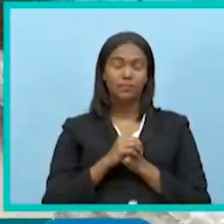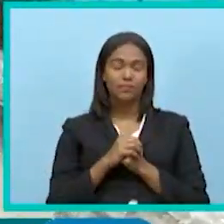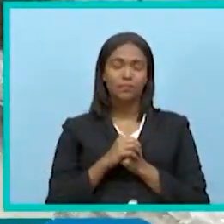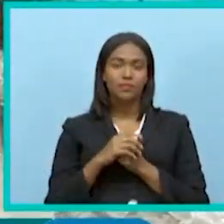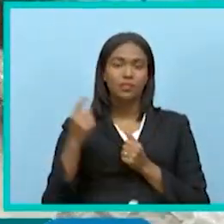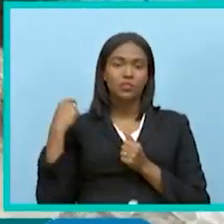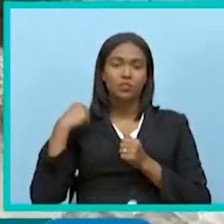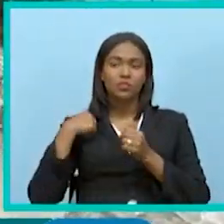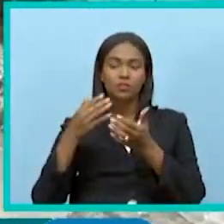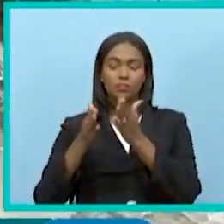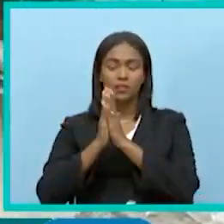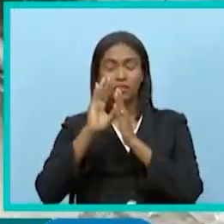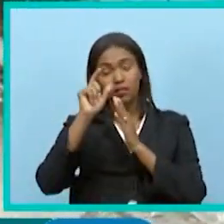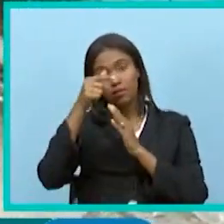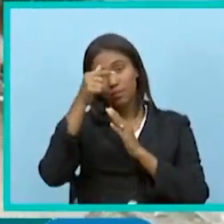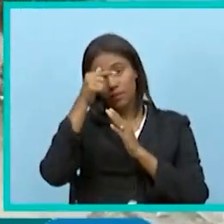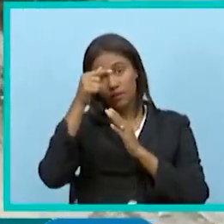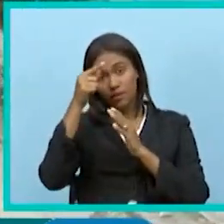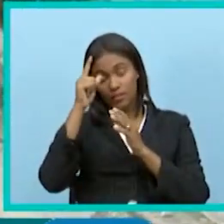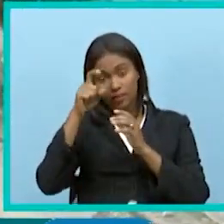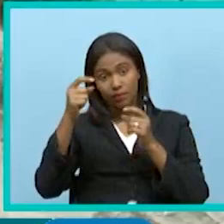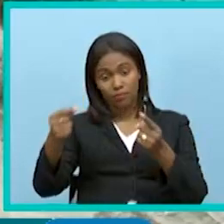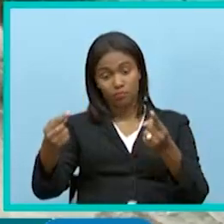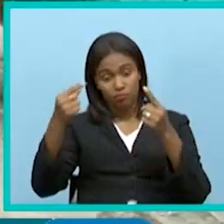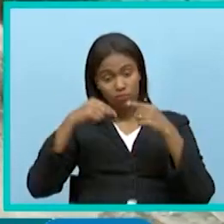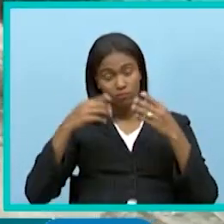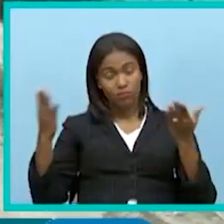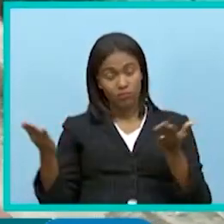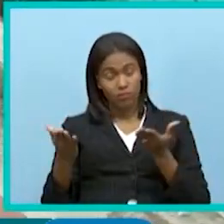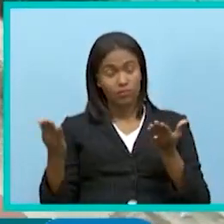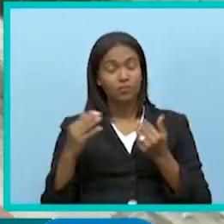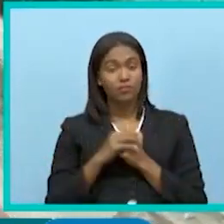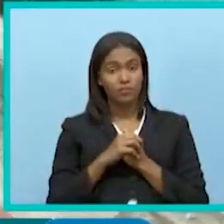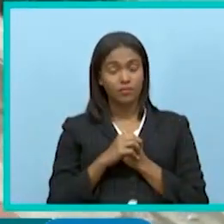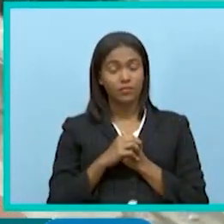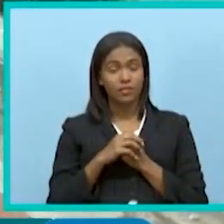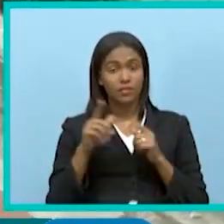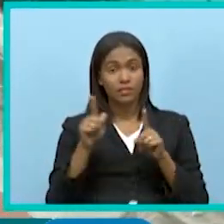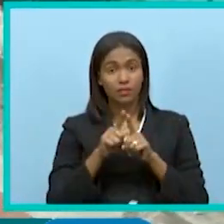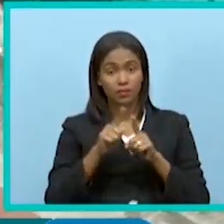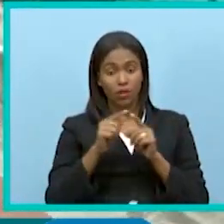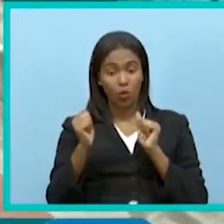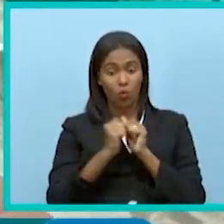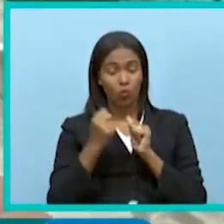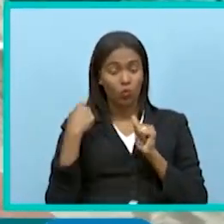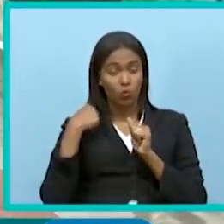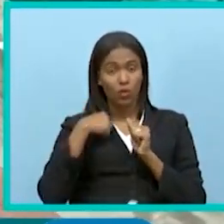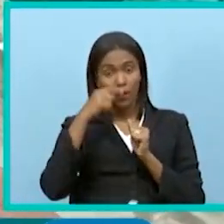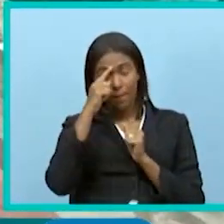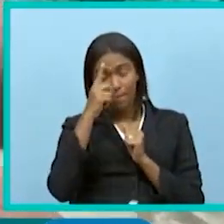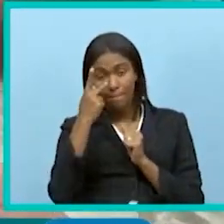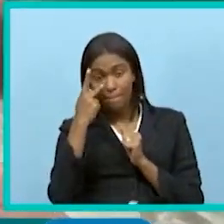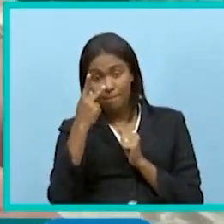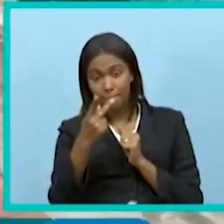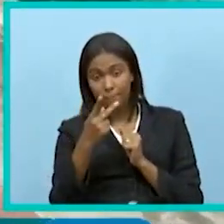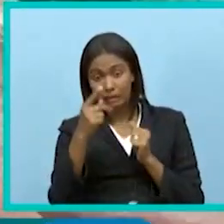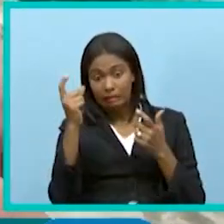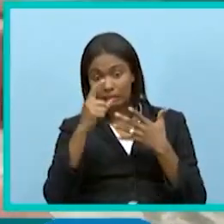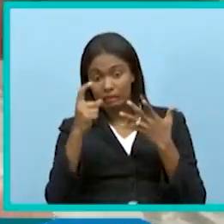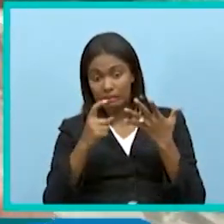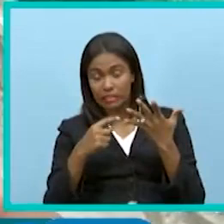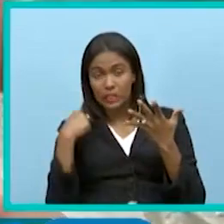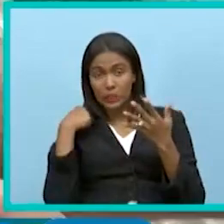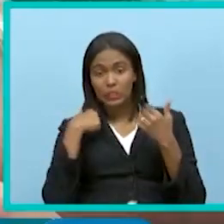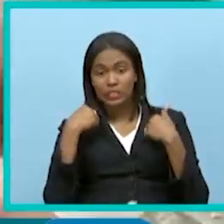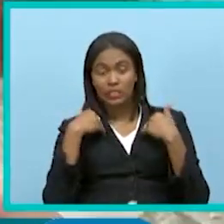que se acerquen por aquí y hagan acto de presencia para ver las necesidades que